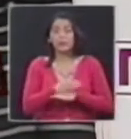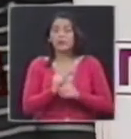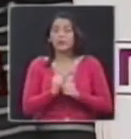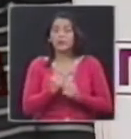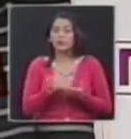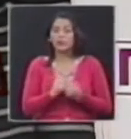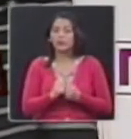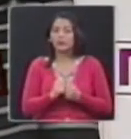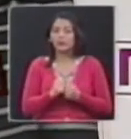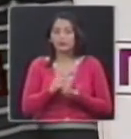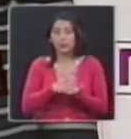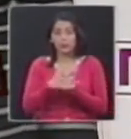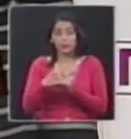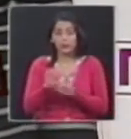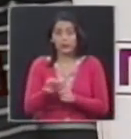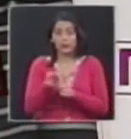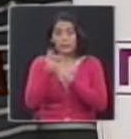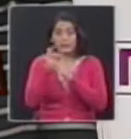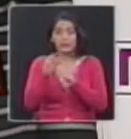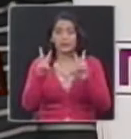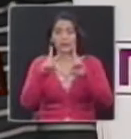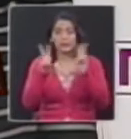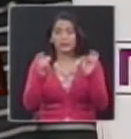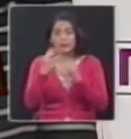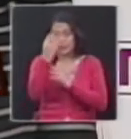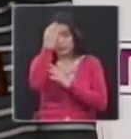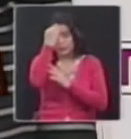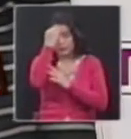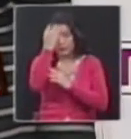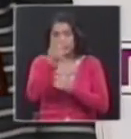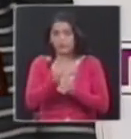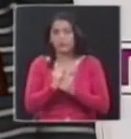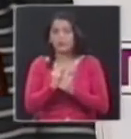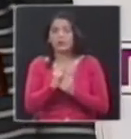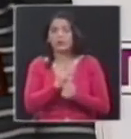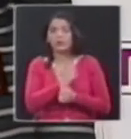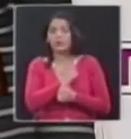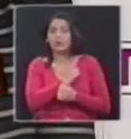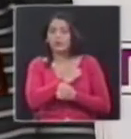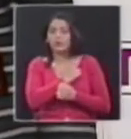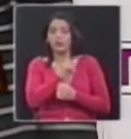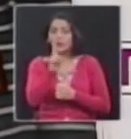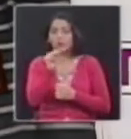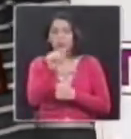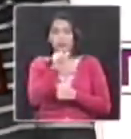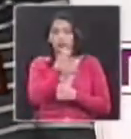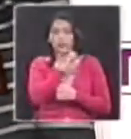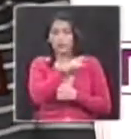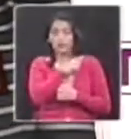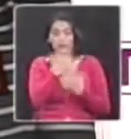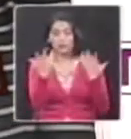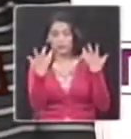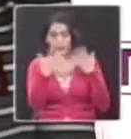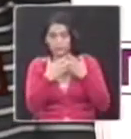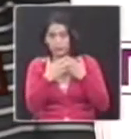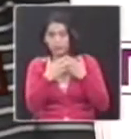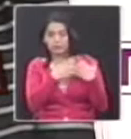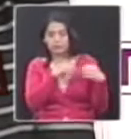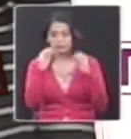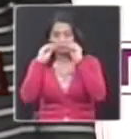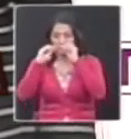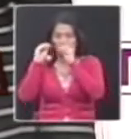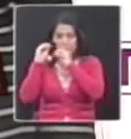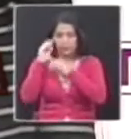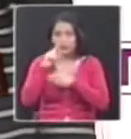Educación Disruptiva que la haremos en conjunto con la Universidad de Educación, con la UNAE, a finales de noviembre en